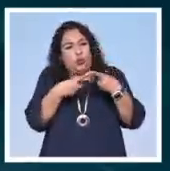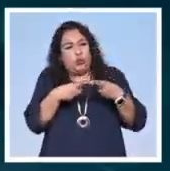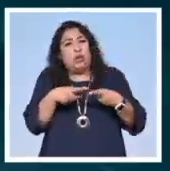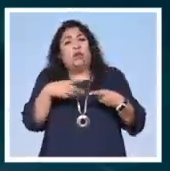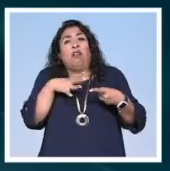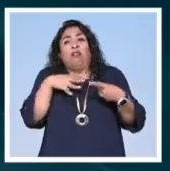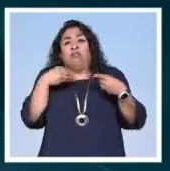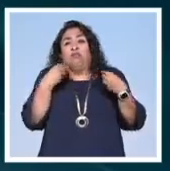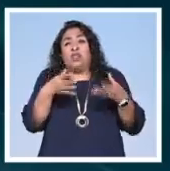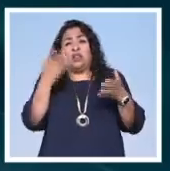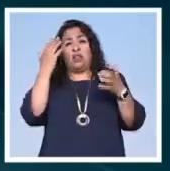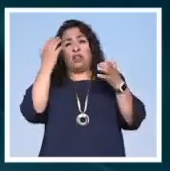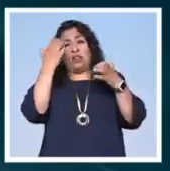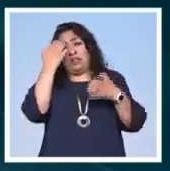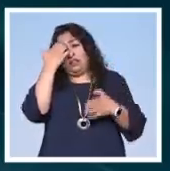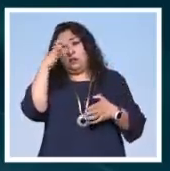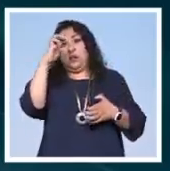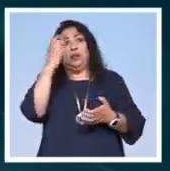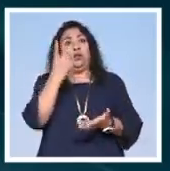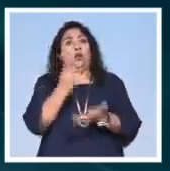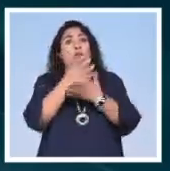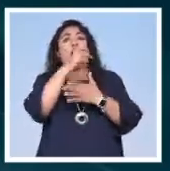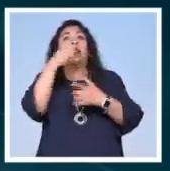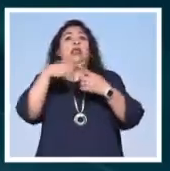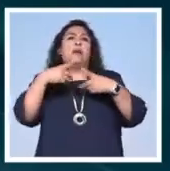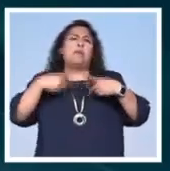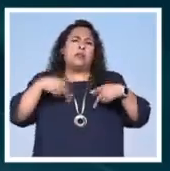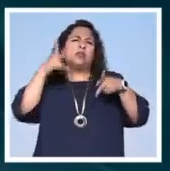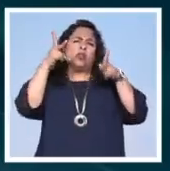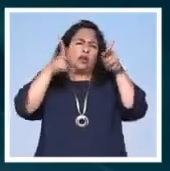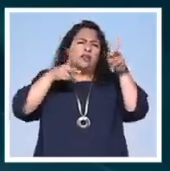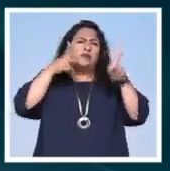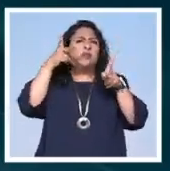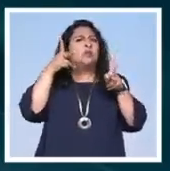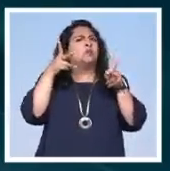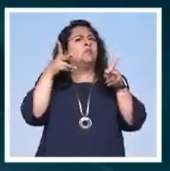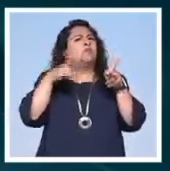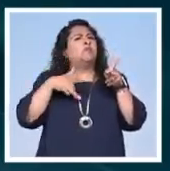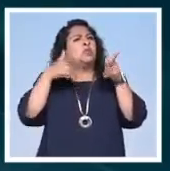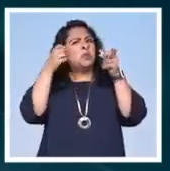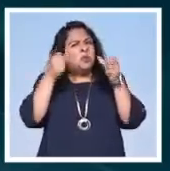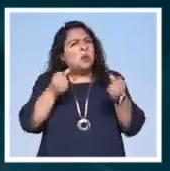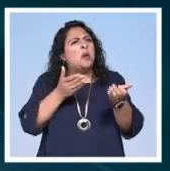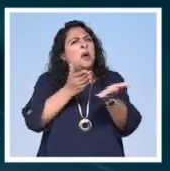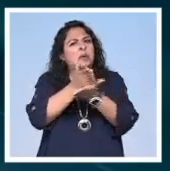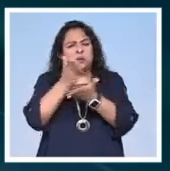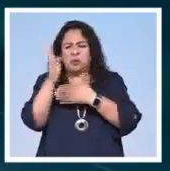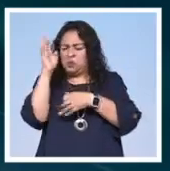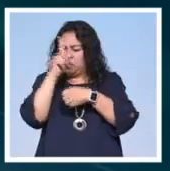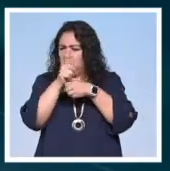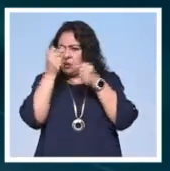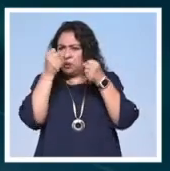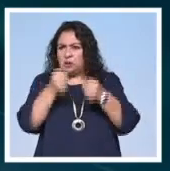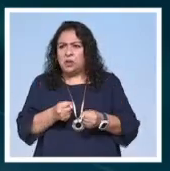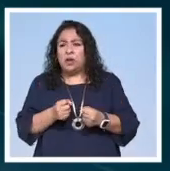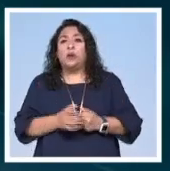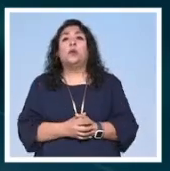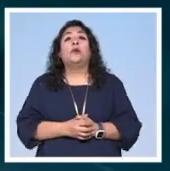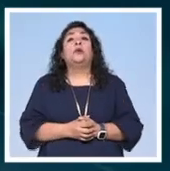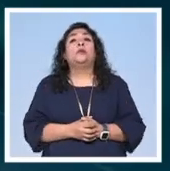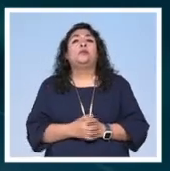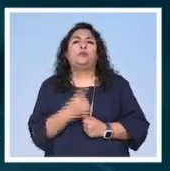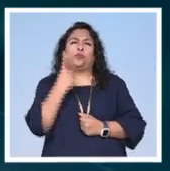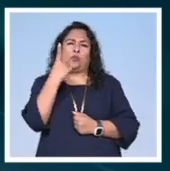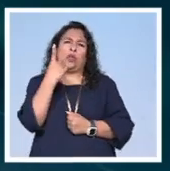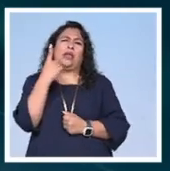brindar una experiencia única a sus habitantes y visitantes garantizando su acceso a la cultura uno de Los